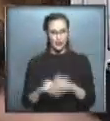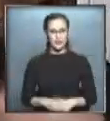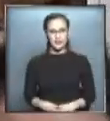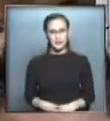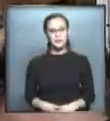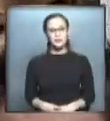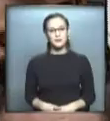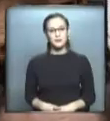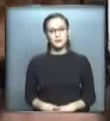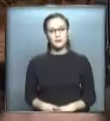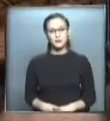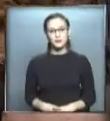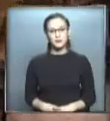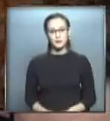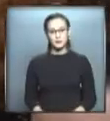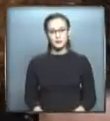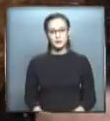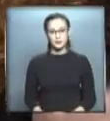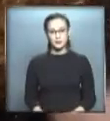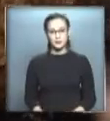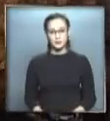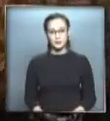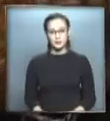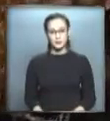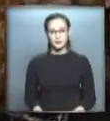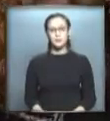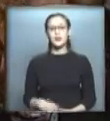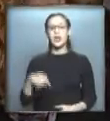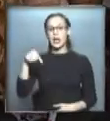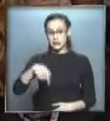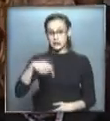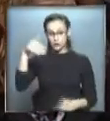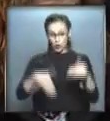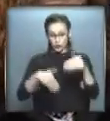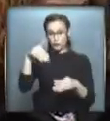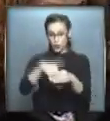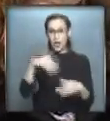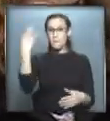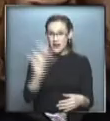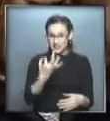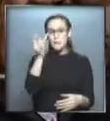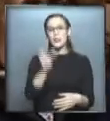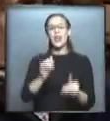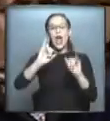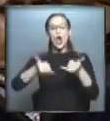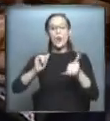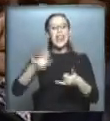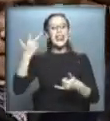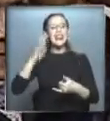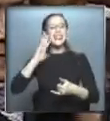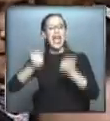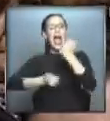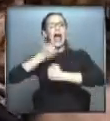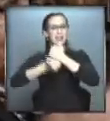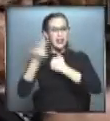jornada de la democracia, porque también esta elección es la primera donde los jóvenes de 16 a 18 también pueden votar, y